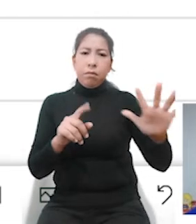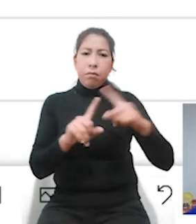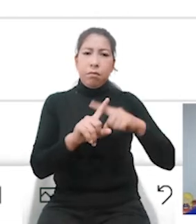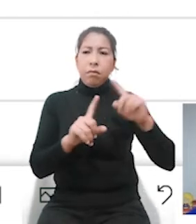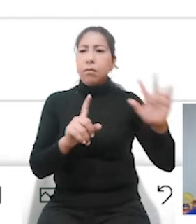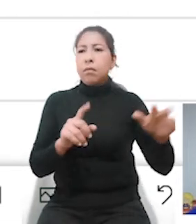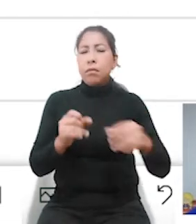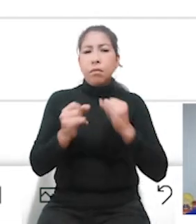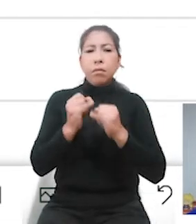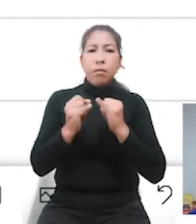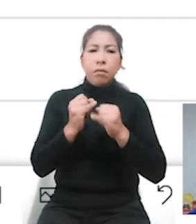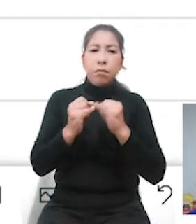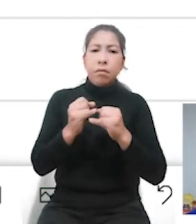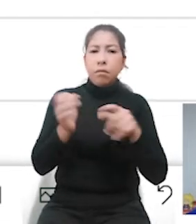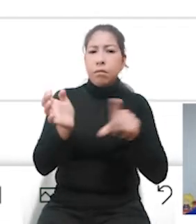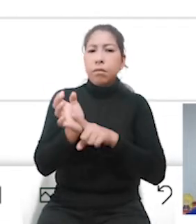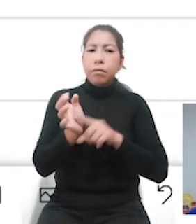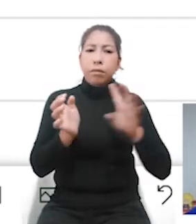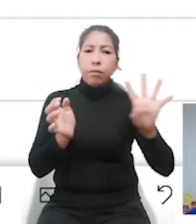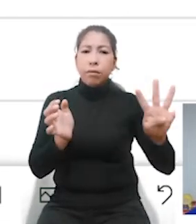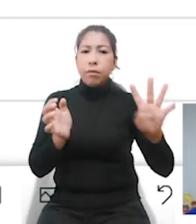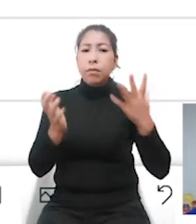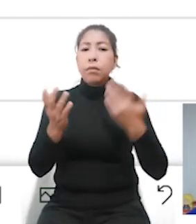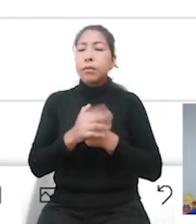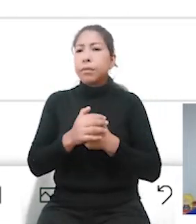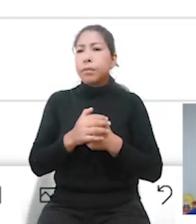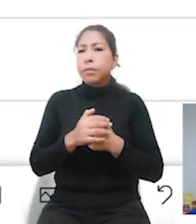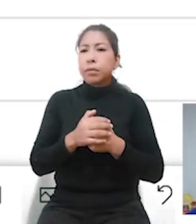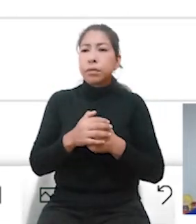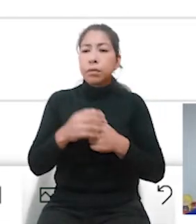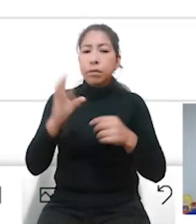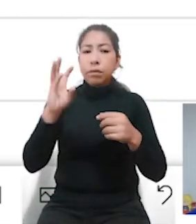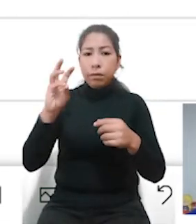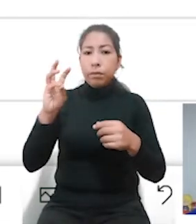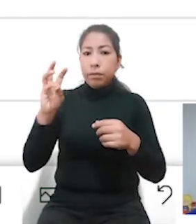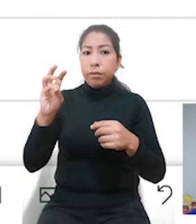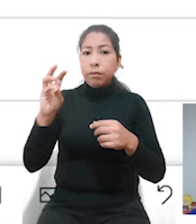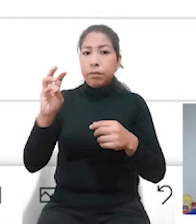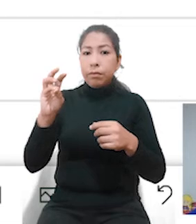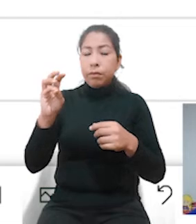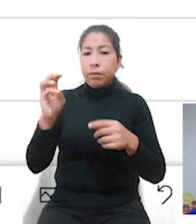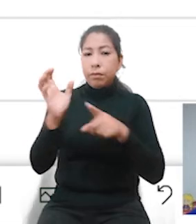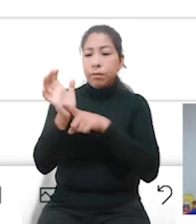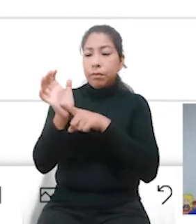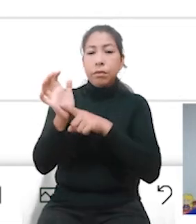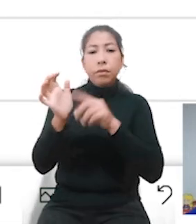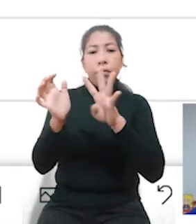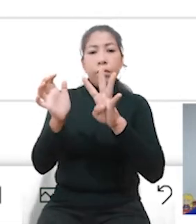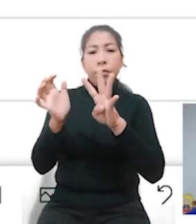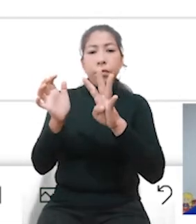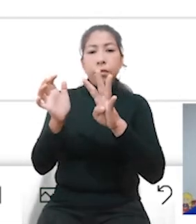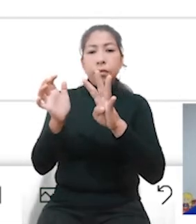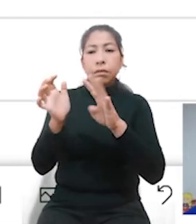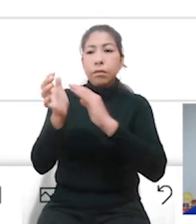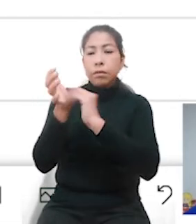1, 5. Y finalmente menos 4. 1 más 5, 6, y 6 menos